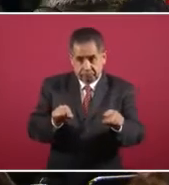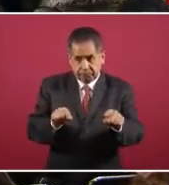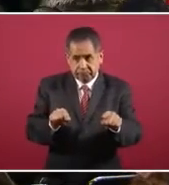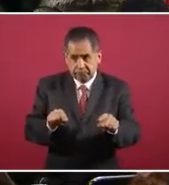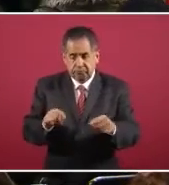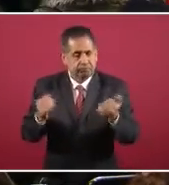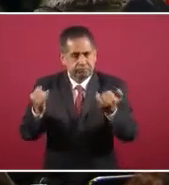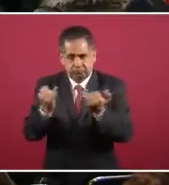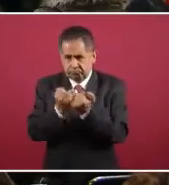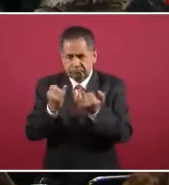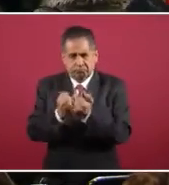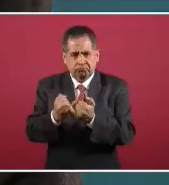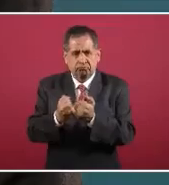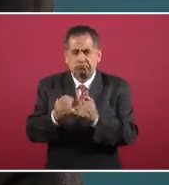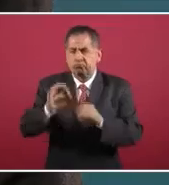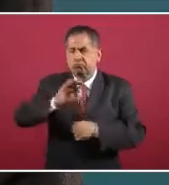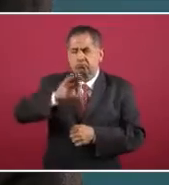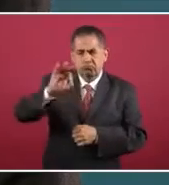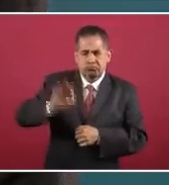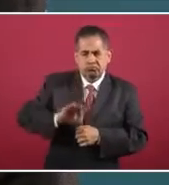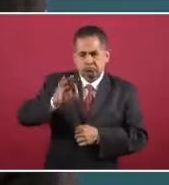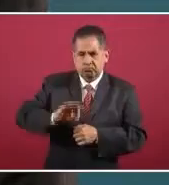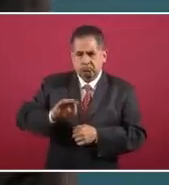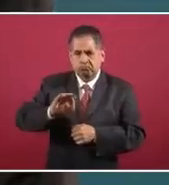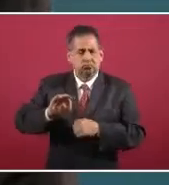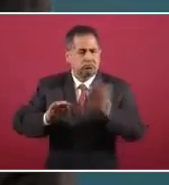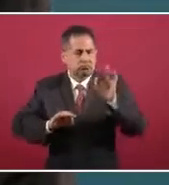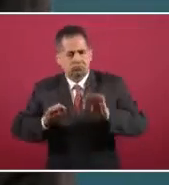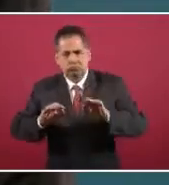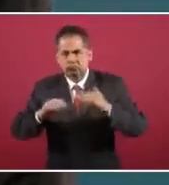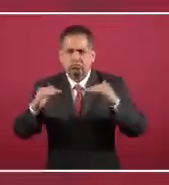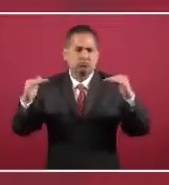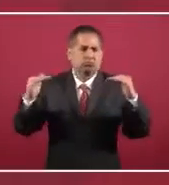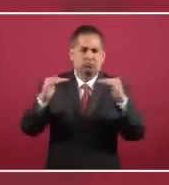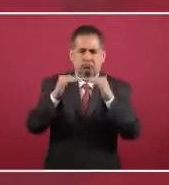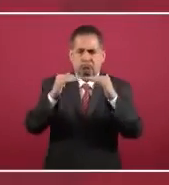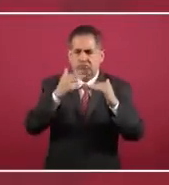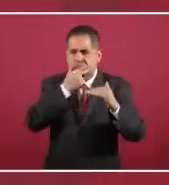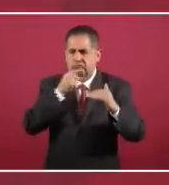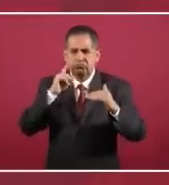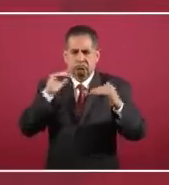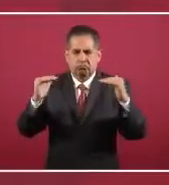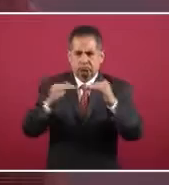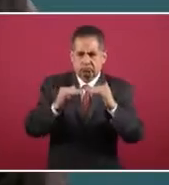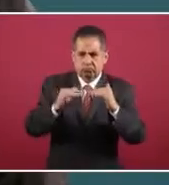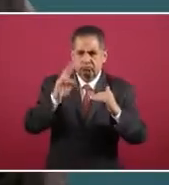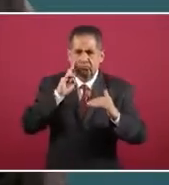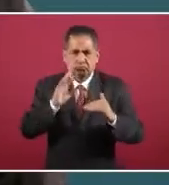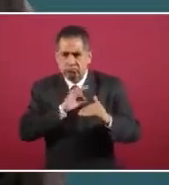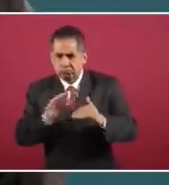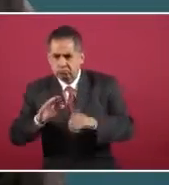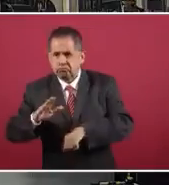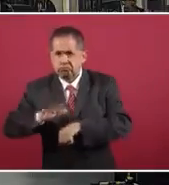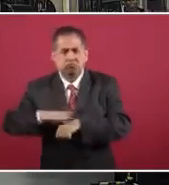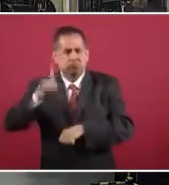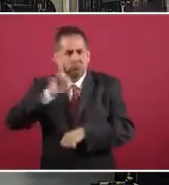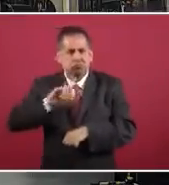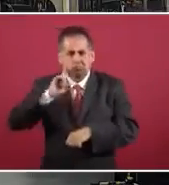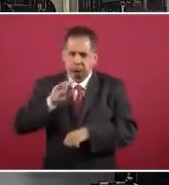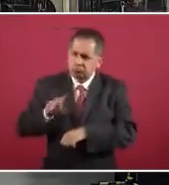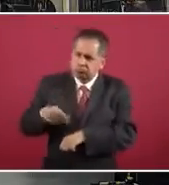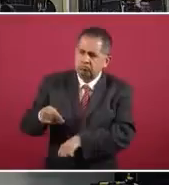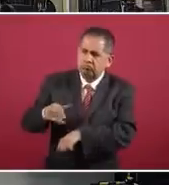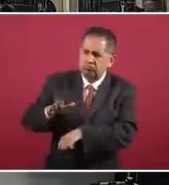sea el mismo número de mujeres y de hombres, y en donde se pueda, más mujeres que hombres.